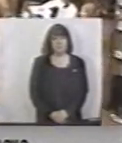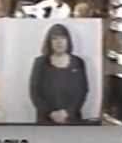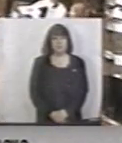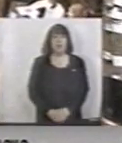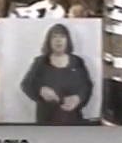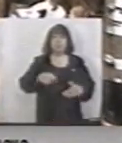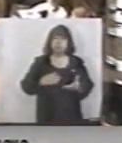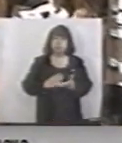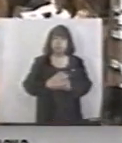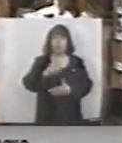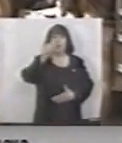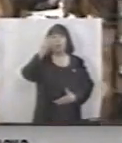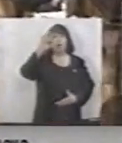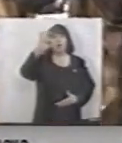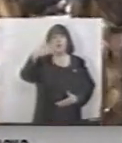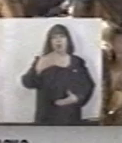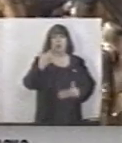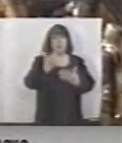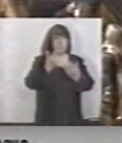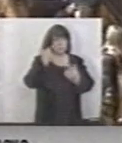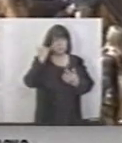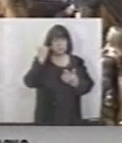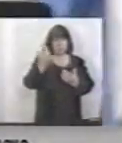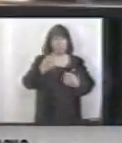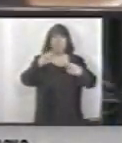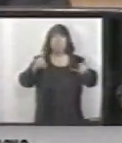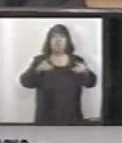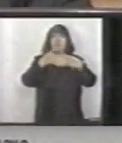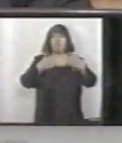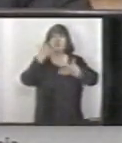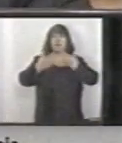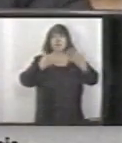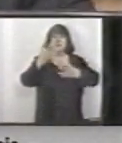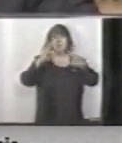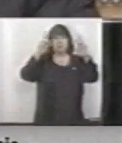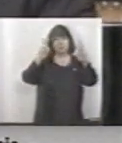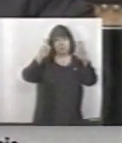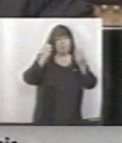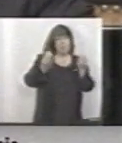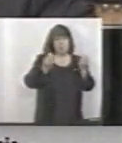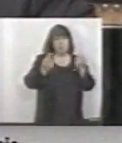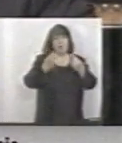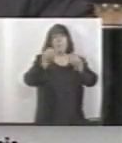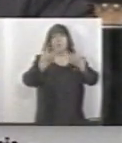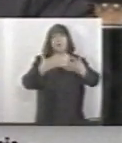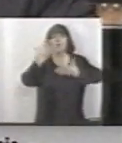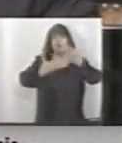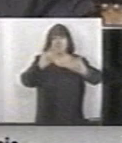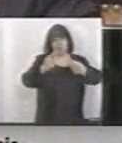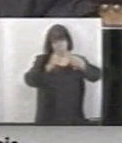Seguidamente el coro de la honorable legislatura presente interpretará los temas ¿Por qué